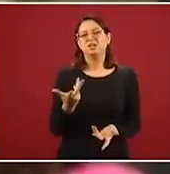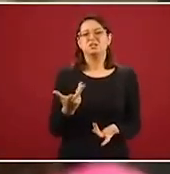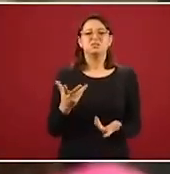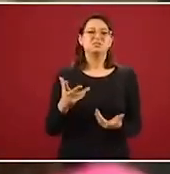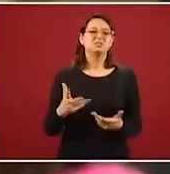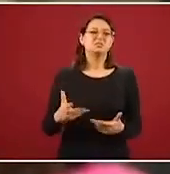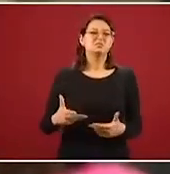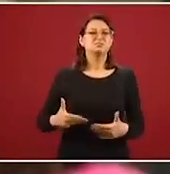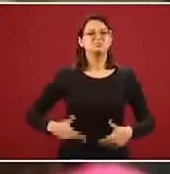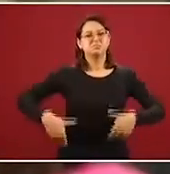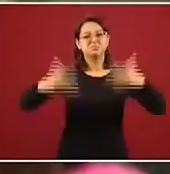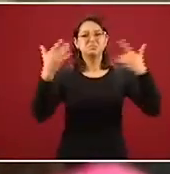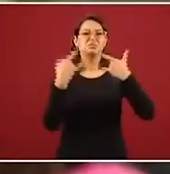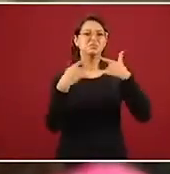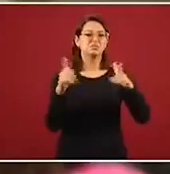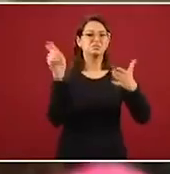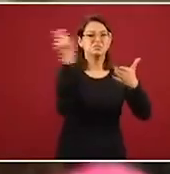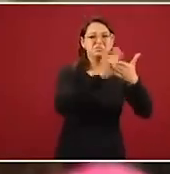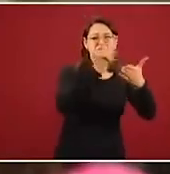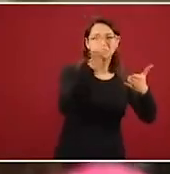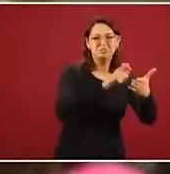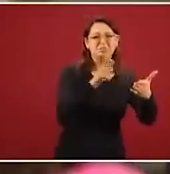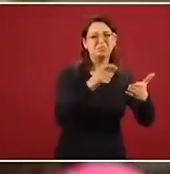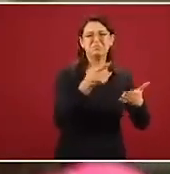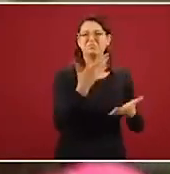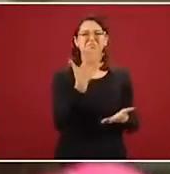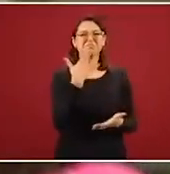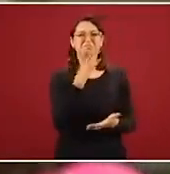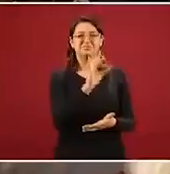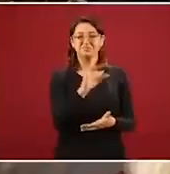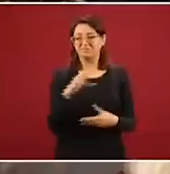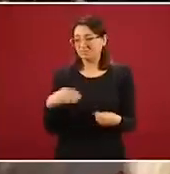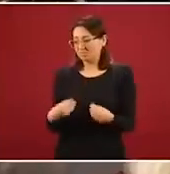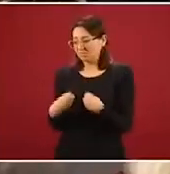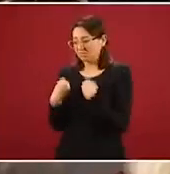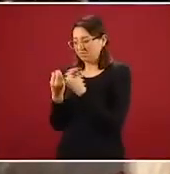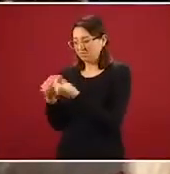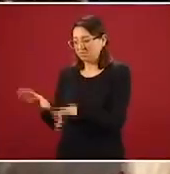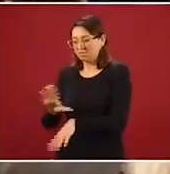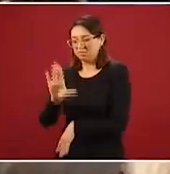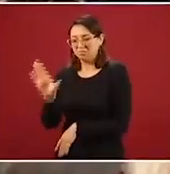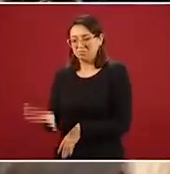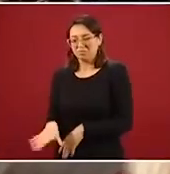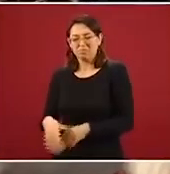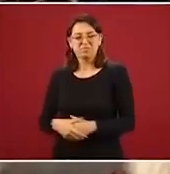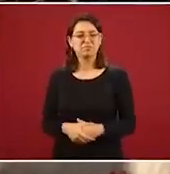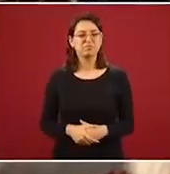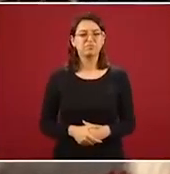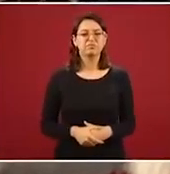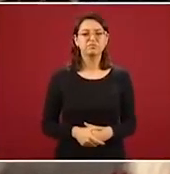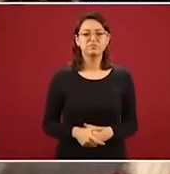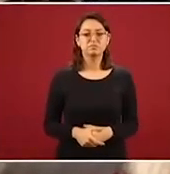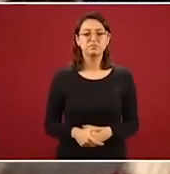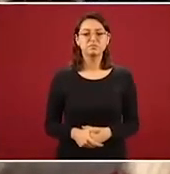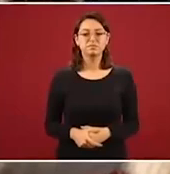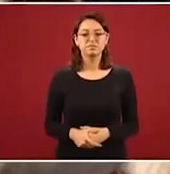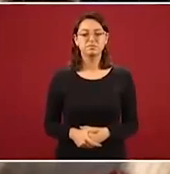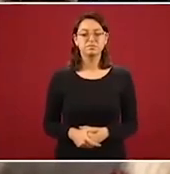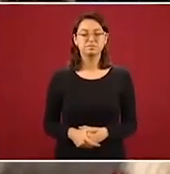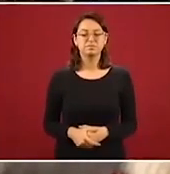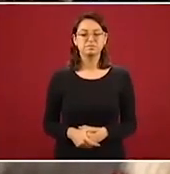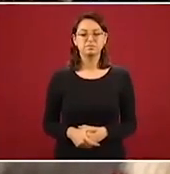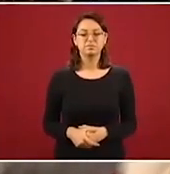o puertas pintadas, pues estamos hablando de vidas. Ese es el planteamiento. Pues ya se está atendiendo por